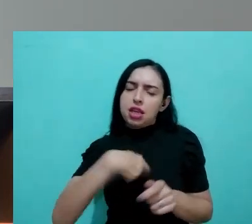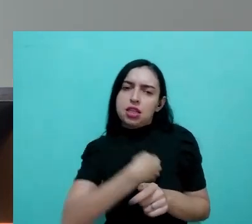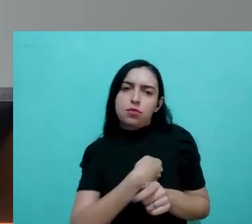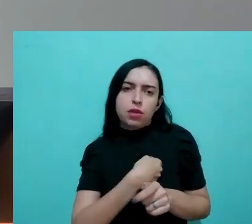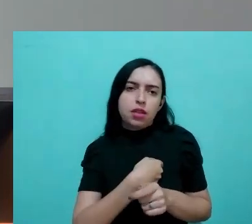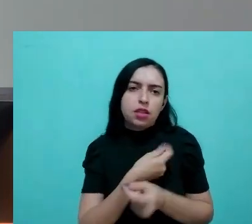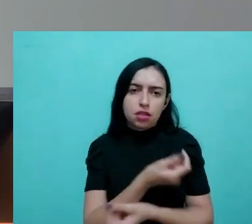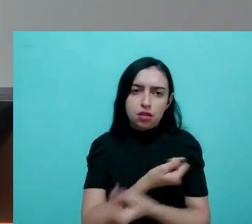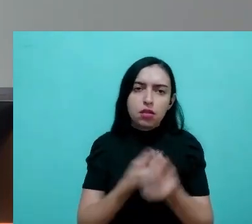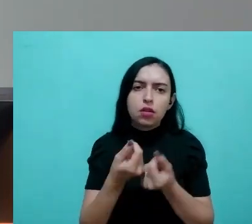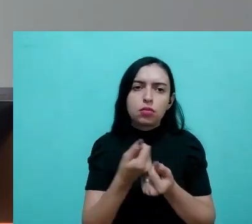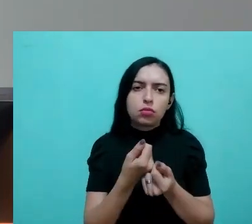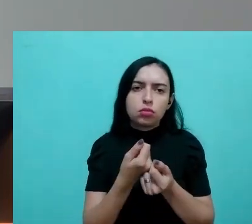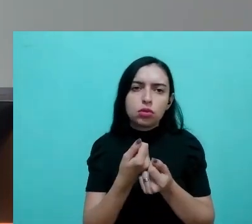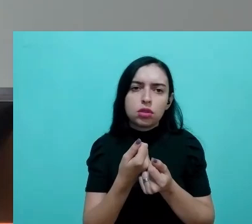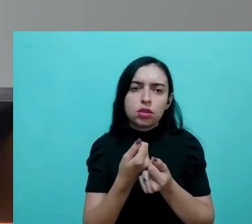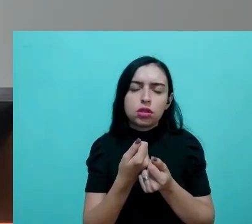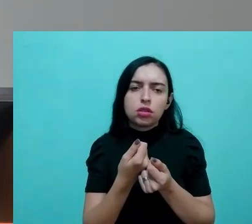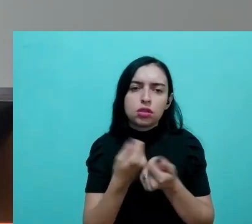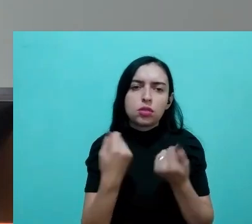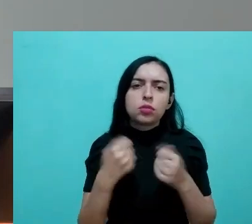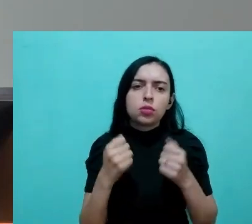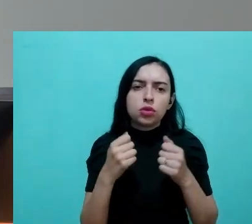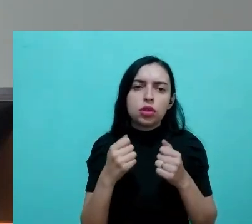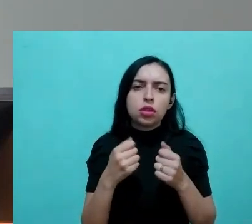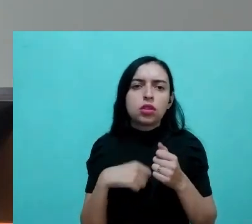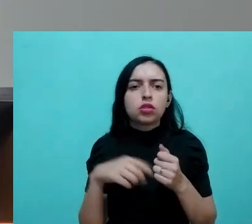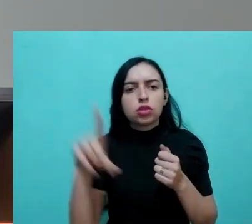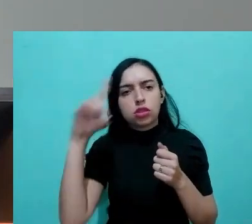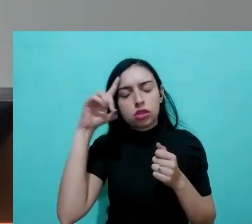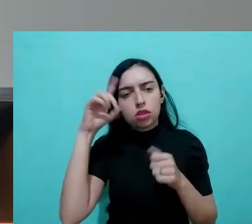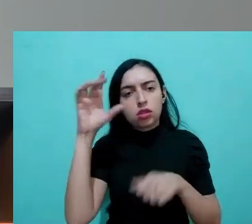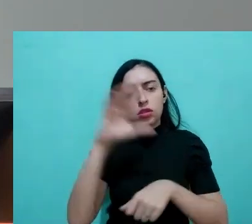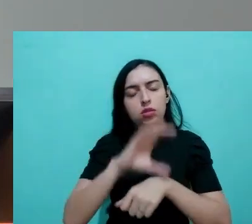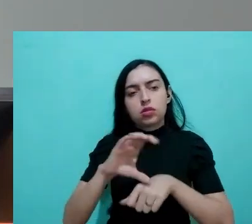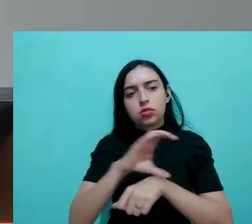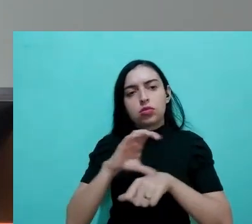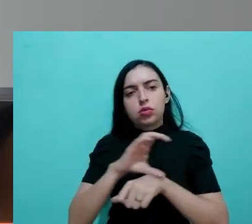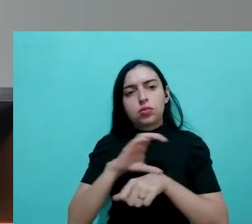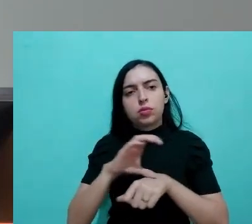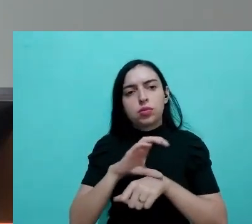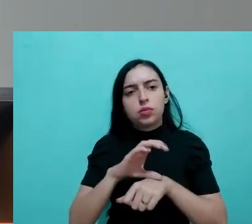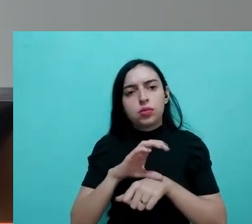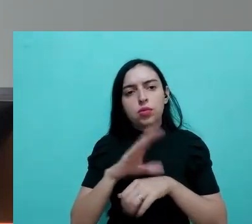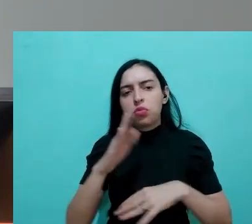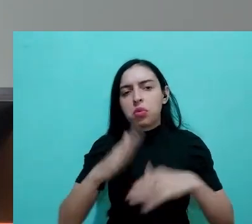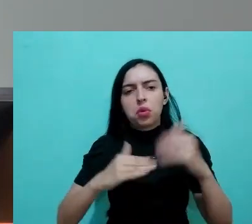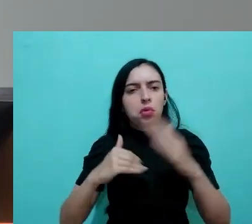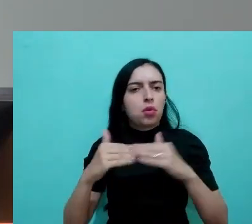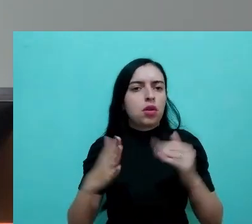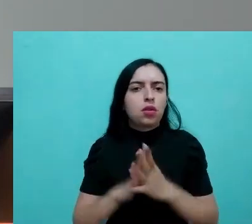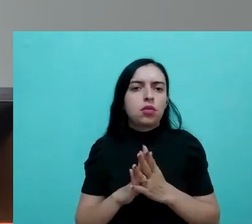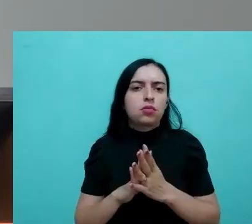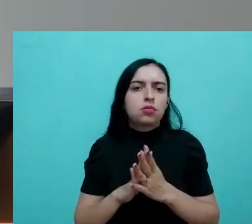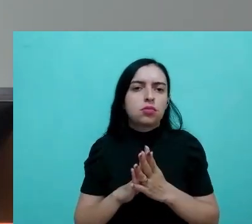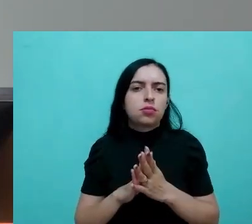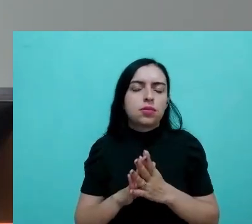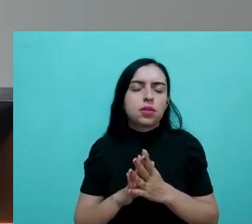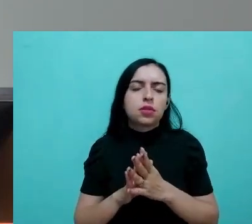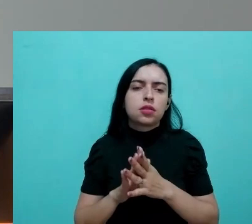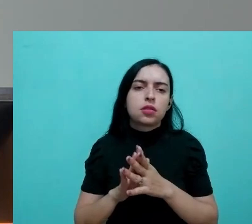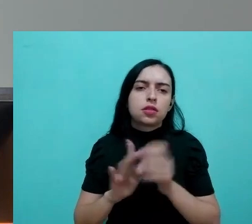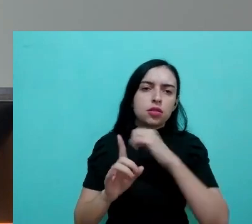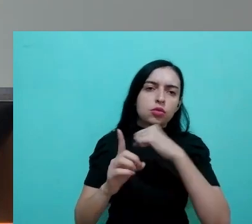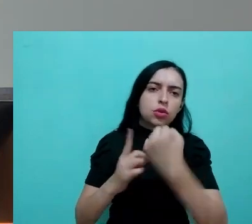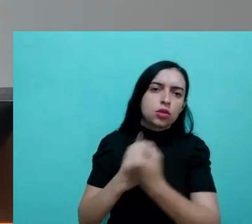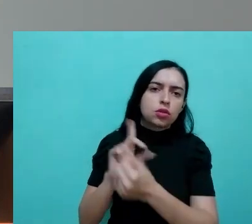garantizan la disponibilidad diaria de la Constitución para cualquier persona en la sociedad. No es el